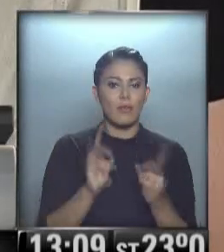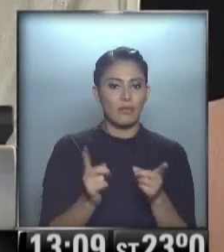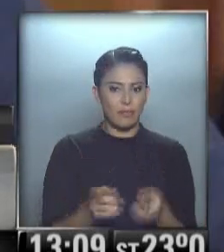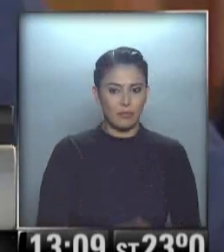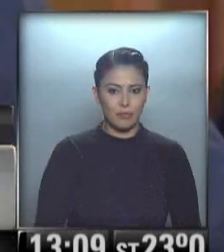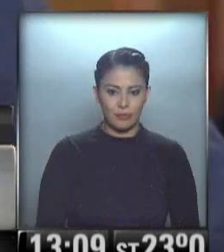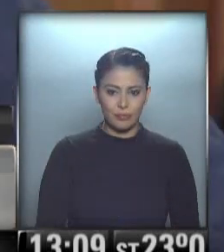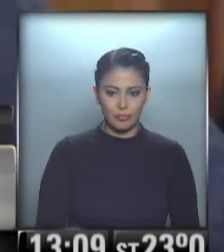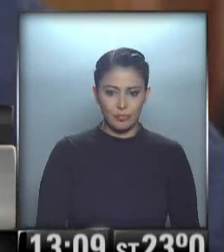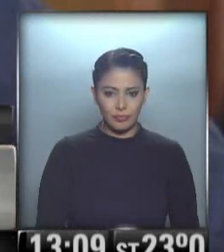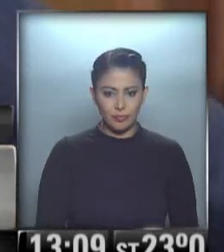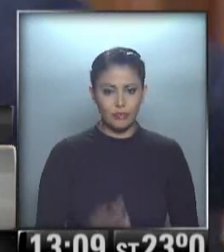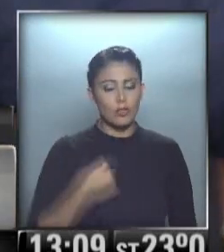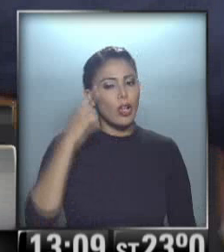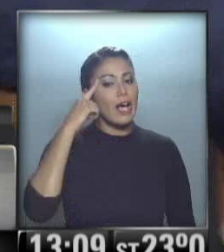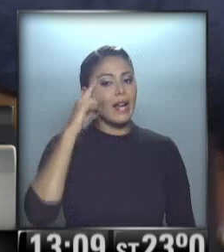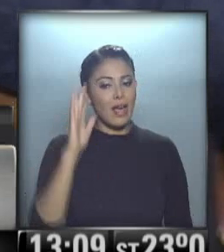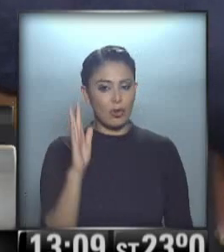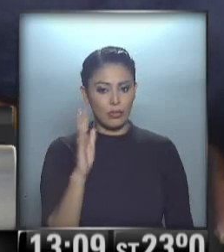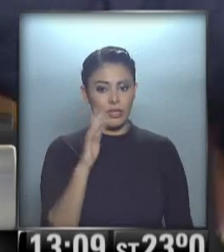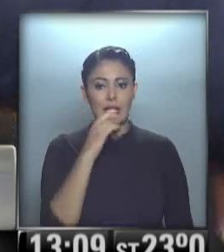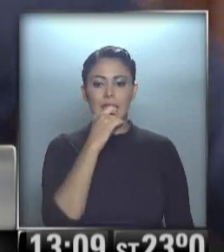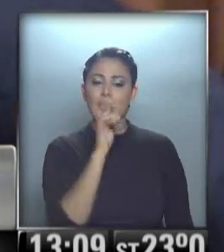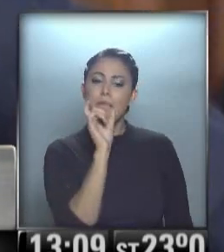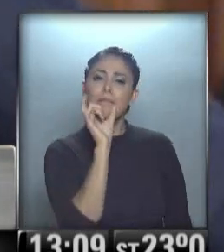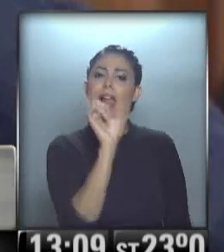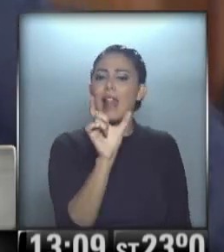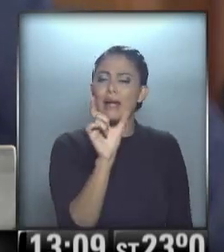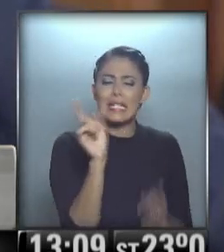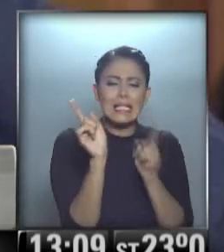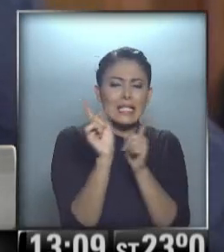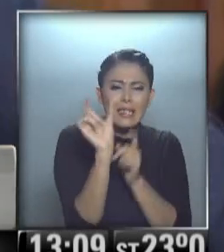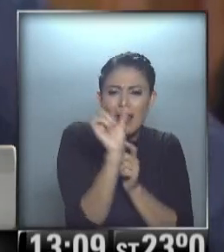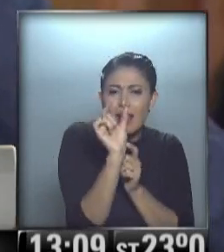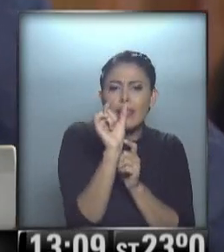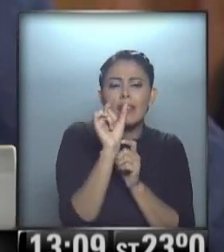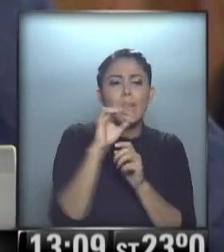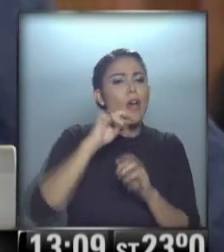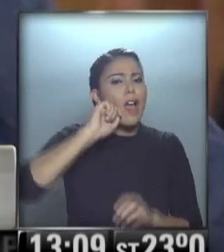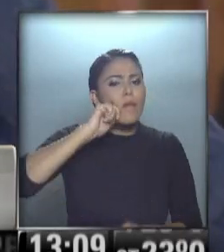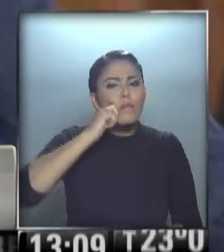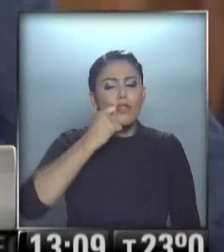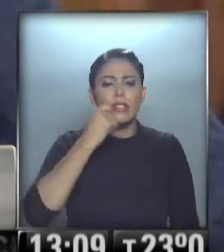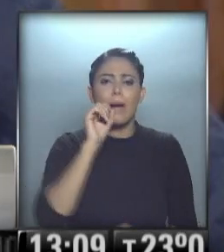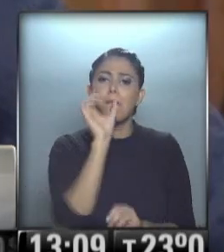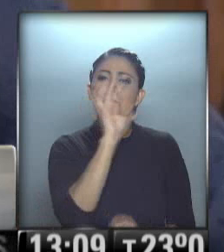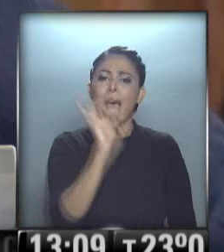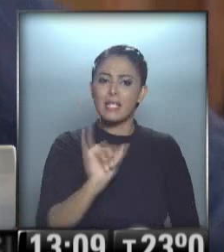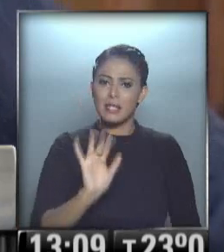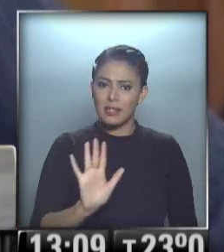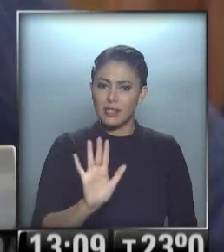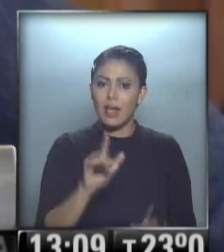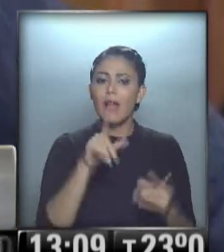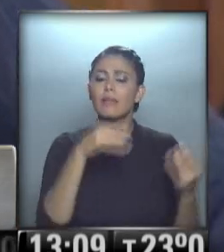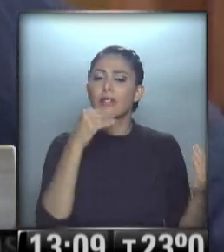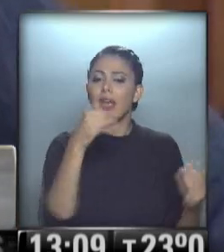venezolano. Yo creo que construir esa palabra tan chiquita y tan hermosa como la paz pasa por revisar